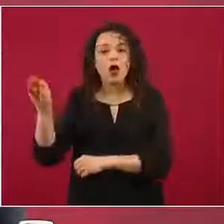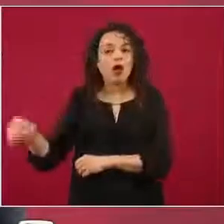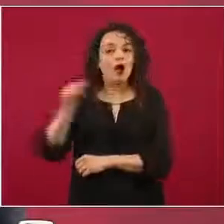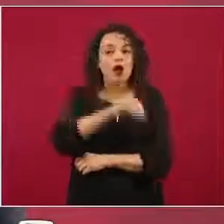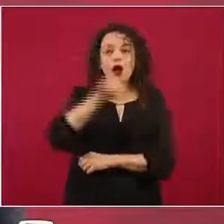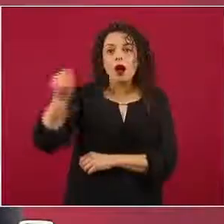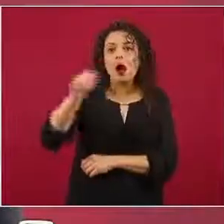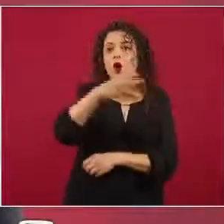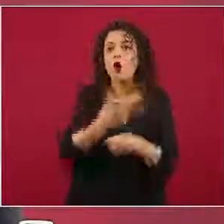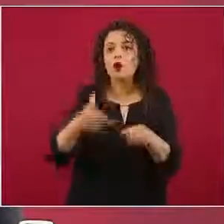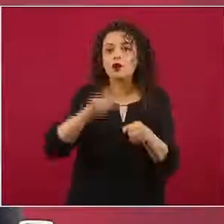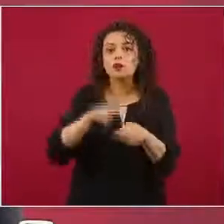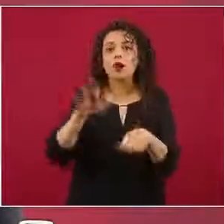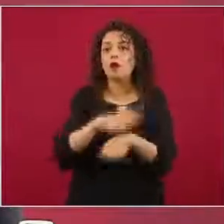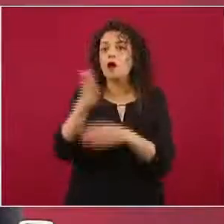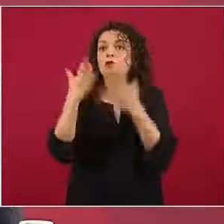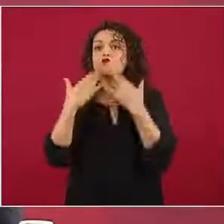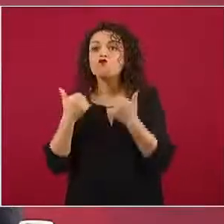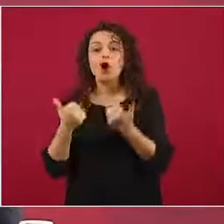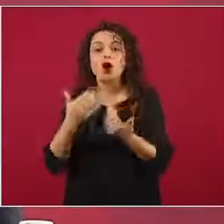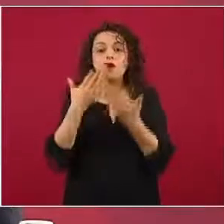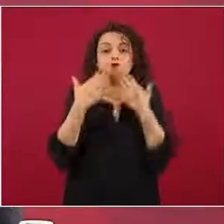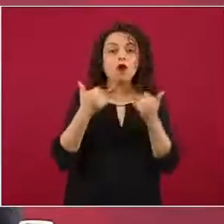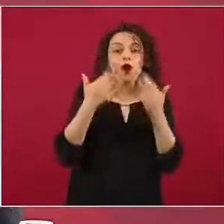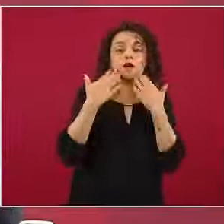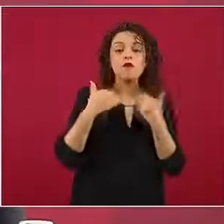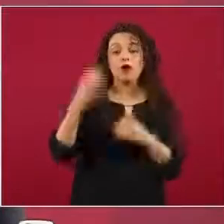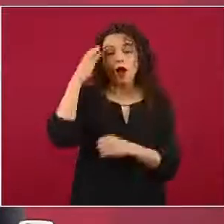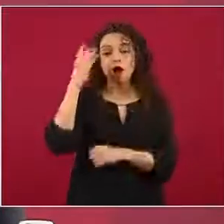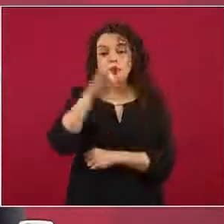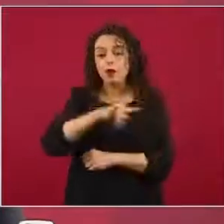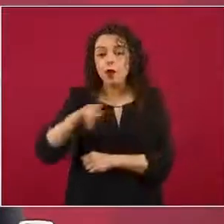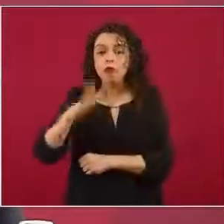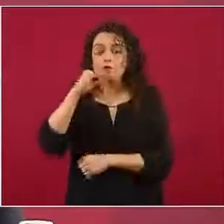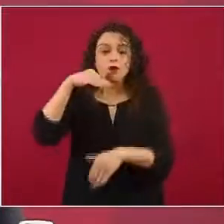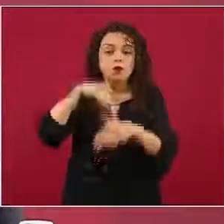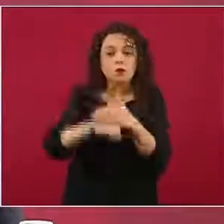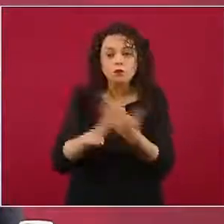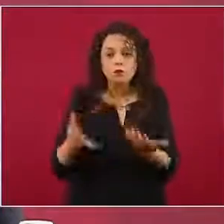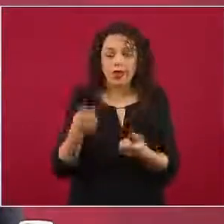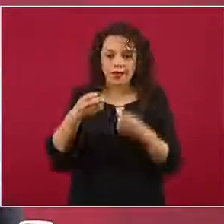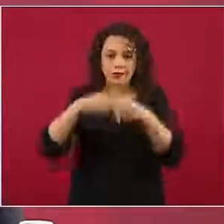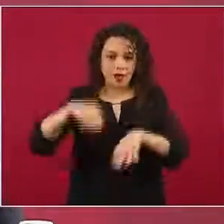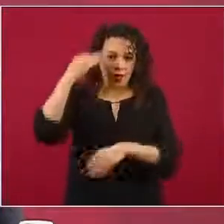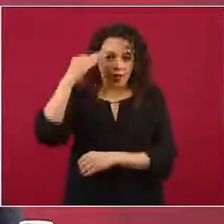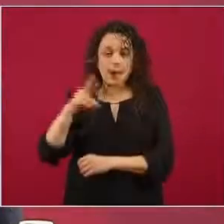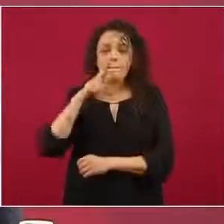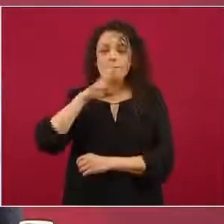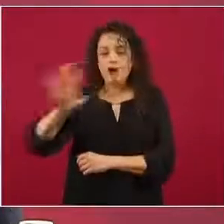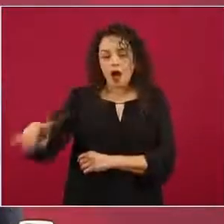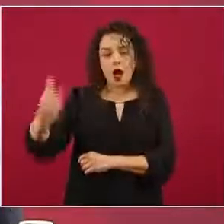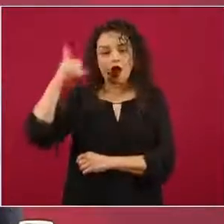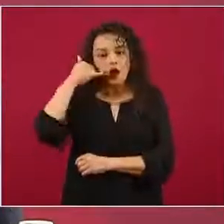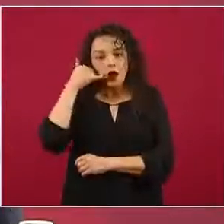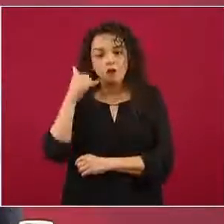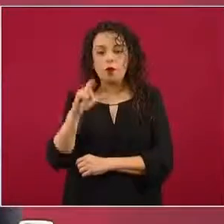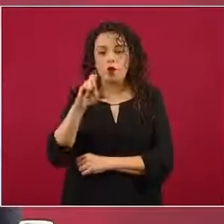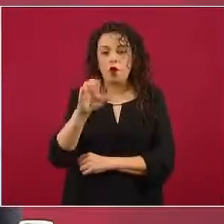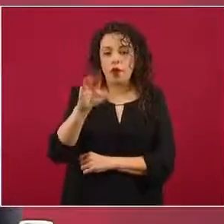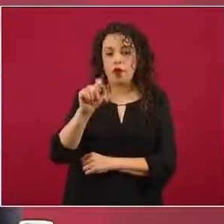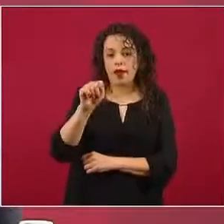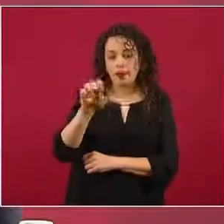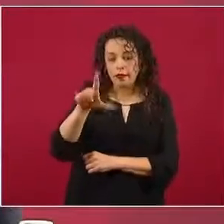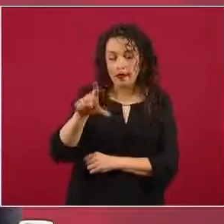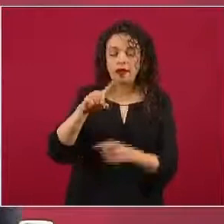la disponibilidad, es mejor comunicarse al 911, en el caso de la Ciudad de México al Locatel, para que entonces